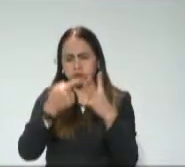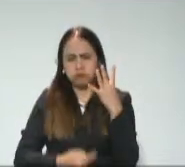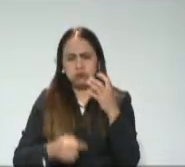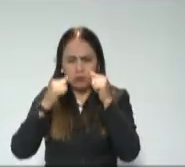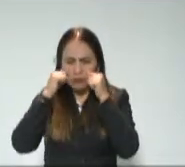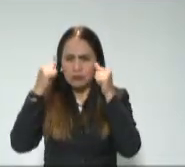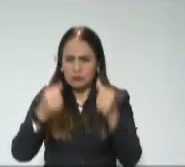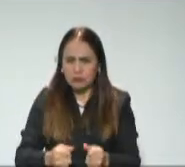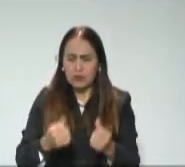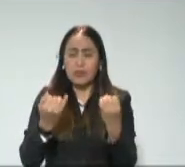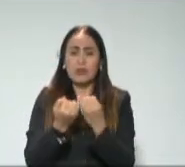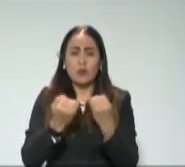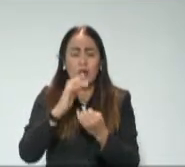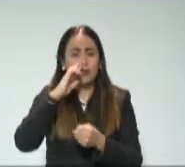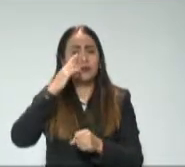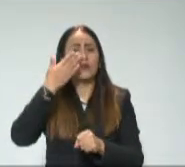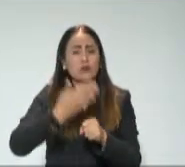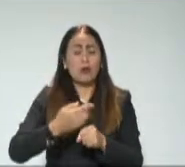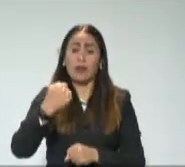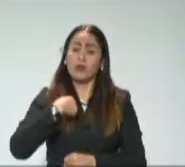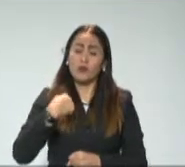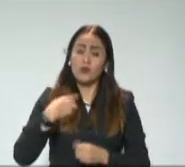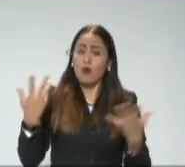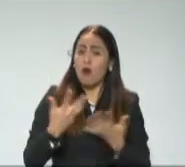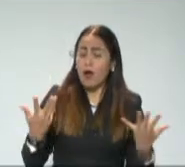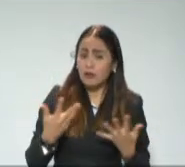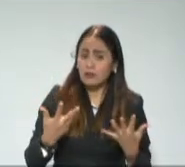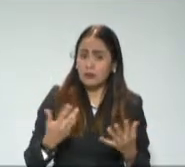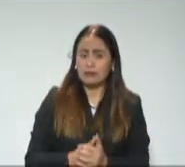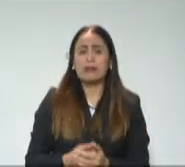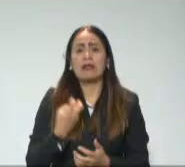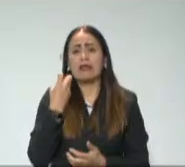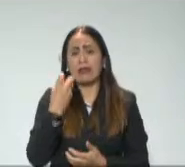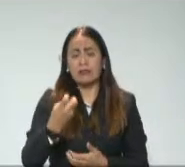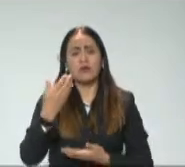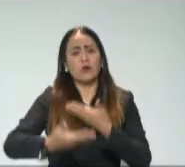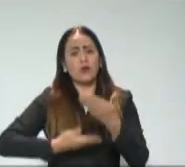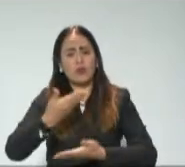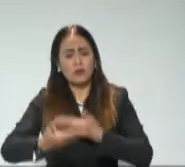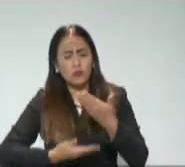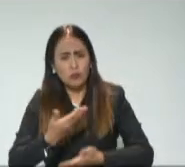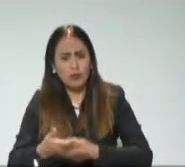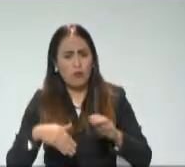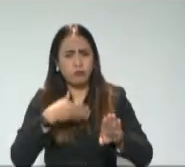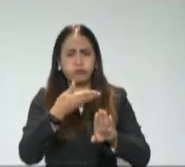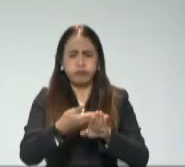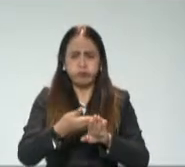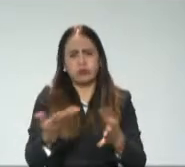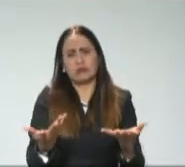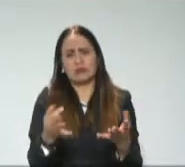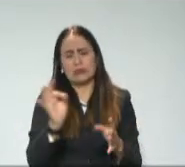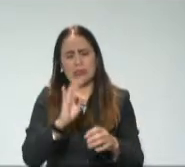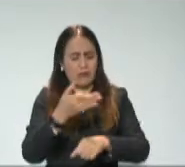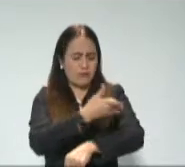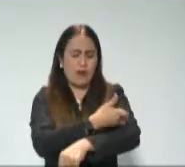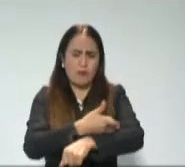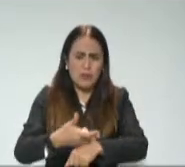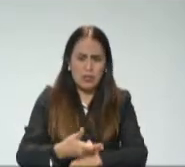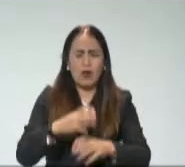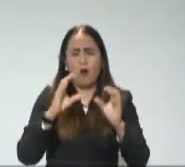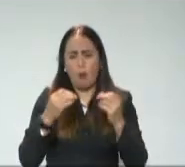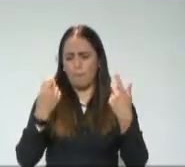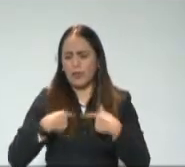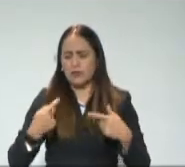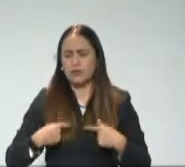responsables en el sentido de entender que lo que yo haga va a tener impacto en mi familia y en todos los las personas que